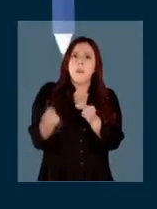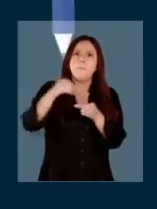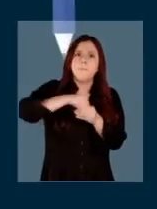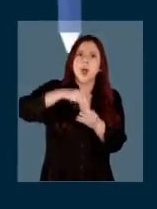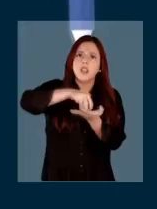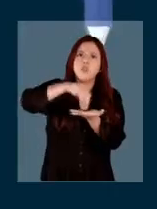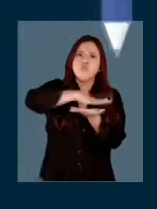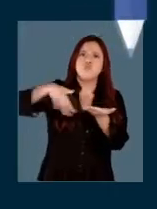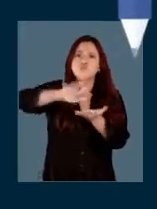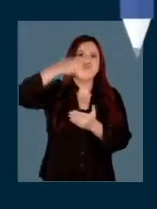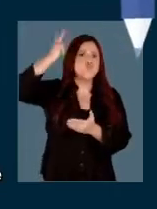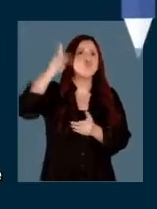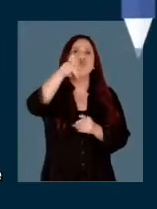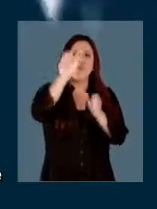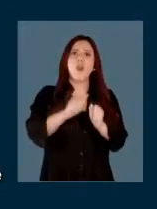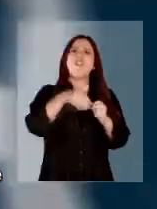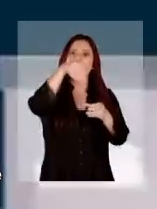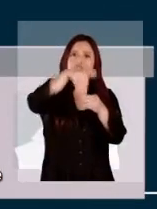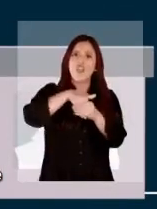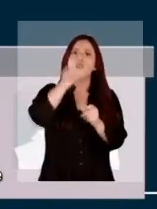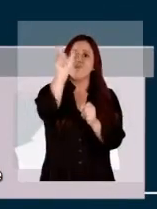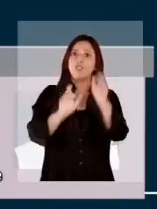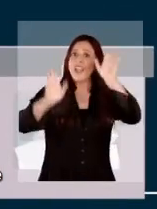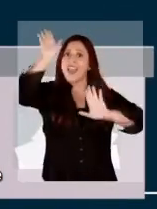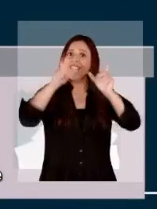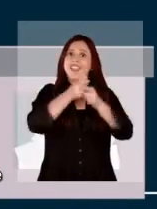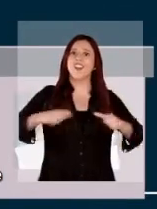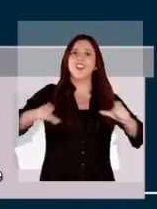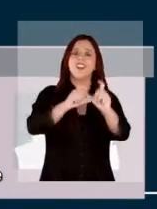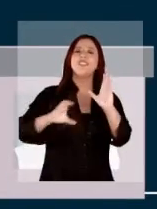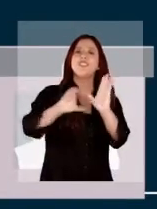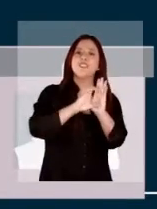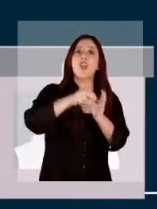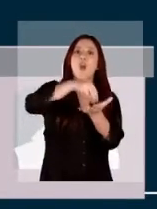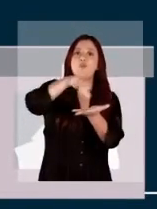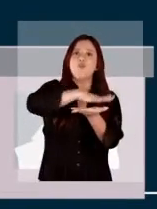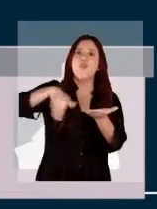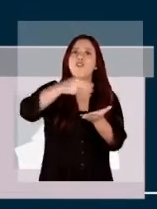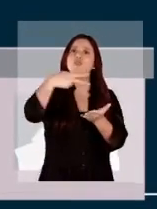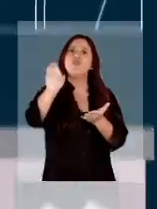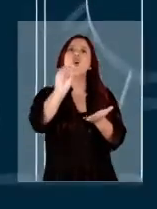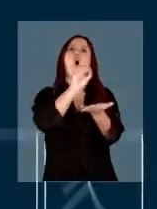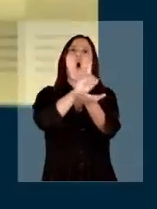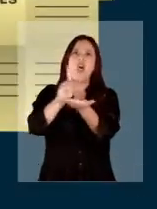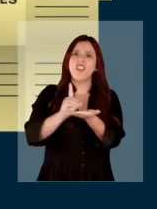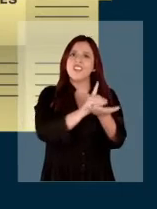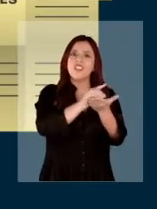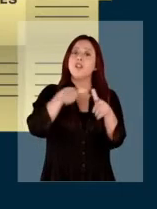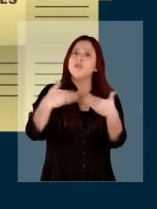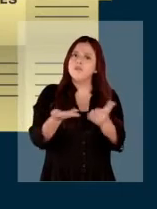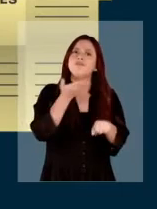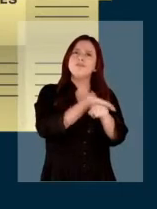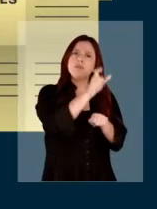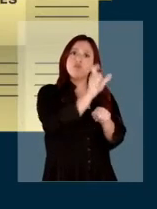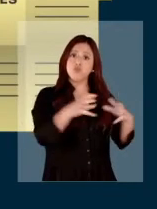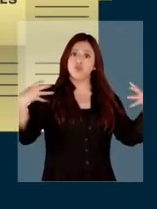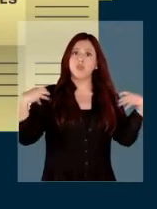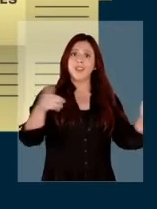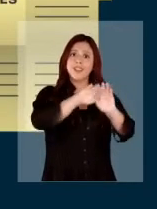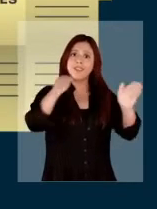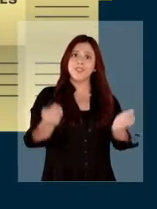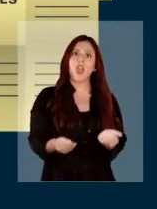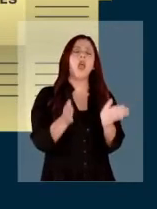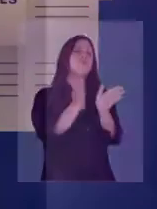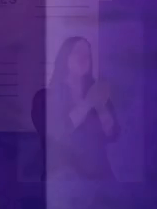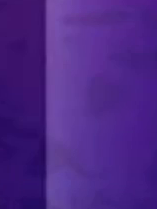que la entrada y salida de la Escuela Gustavo Vázquez Díaz es por calle Ercilla, a diferencia de la Escuela de los Sauces, que